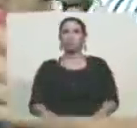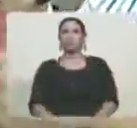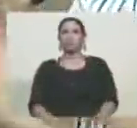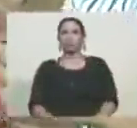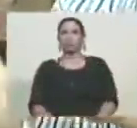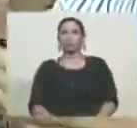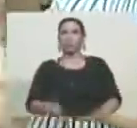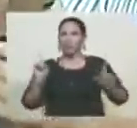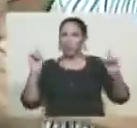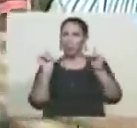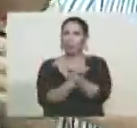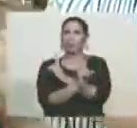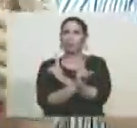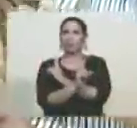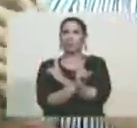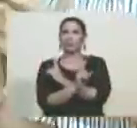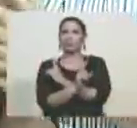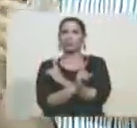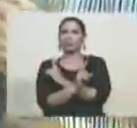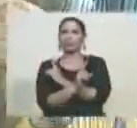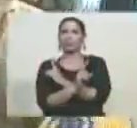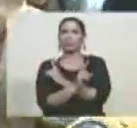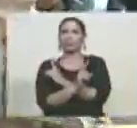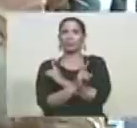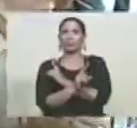Lo convertimos.